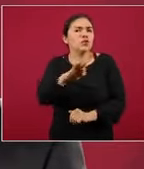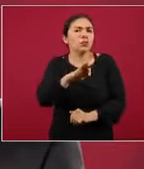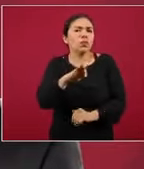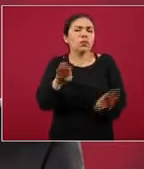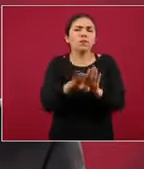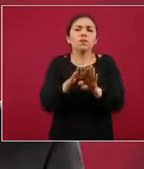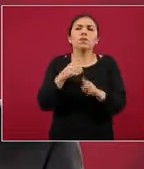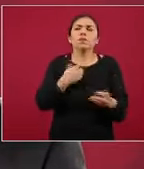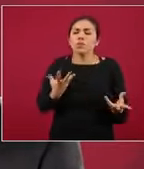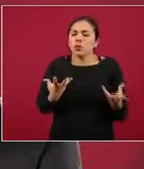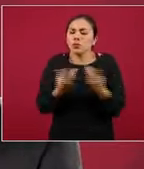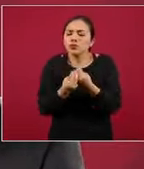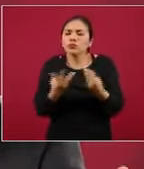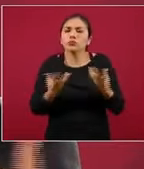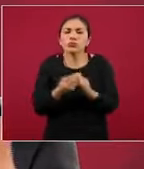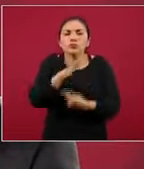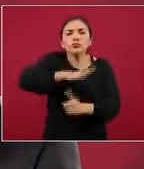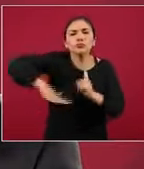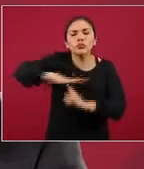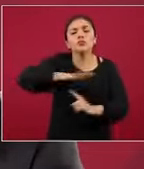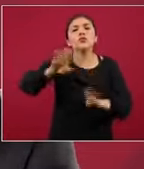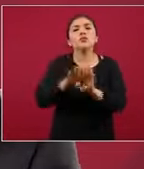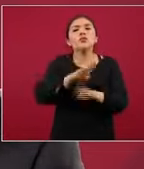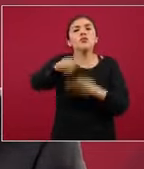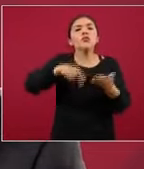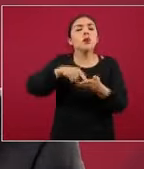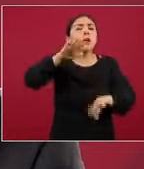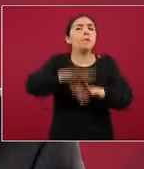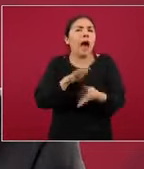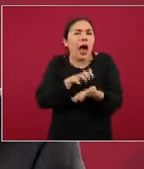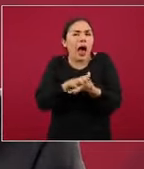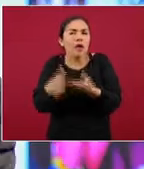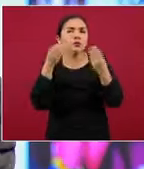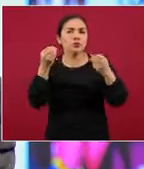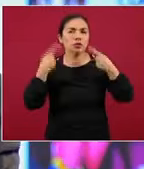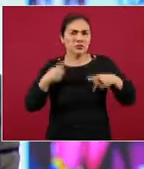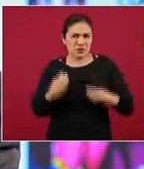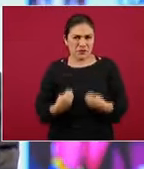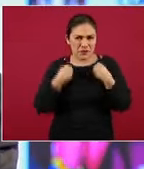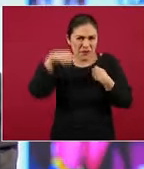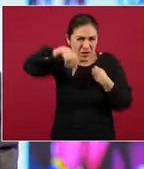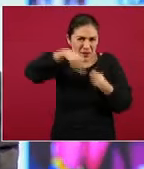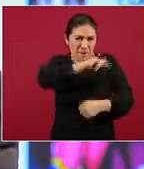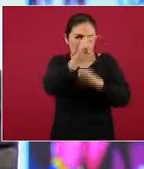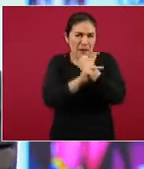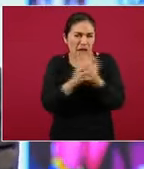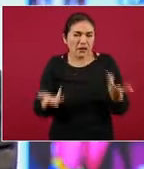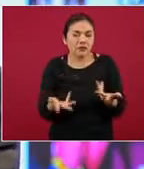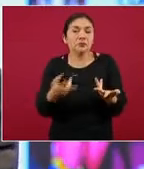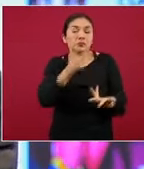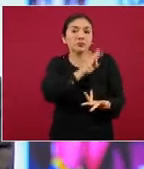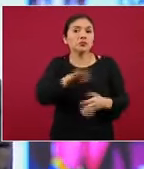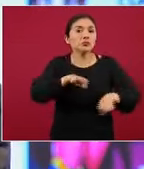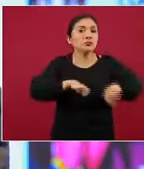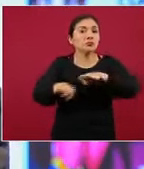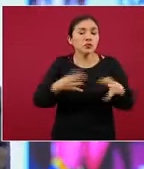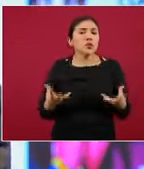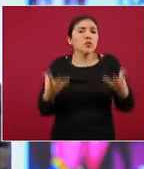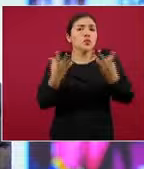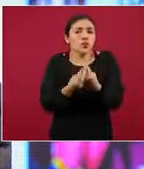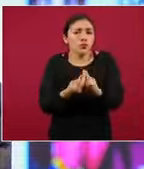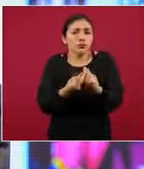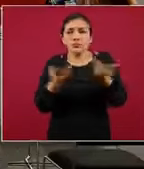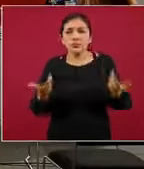por la cercanía física, en parte por ser la zona más poblada de la ciudad, del país, podemos trabajar